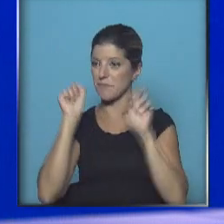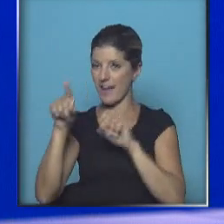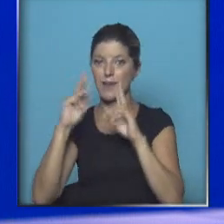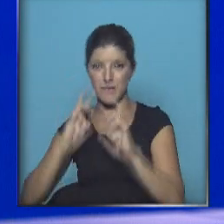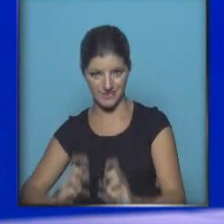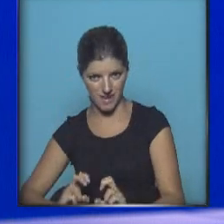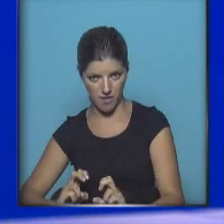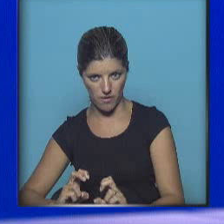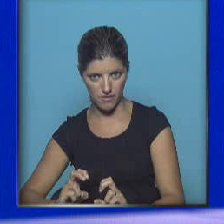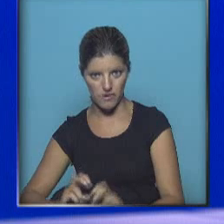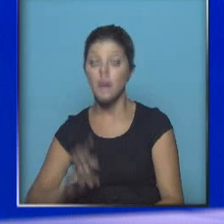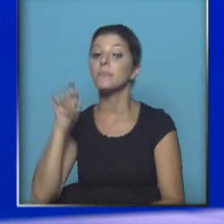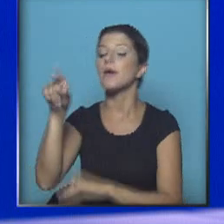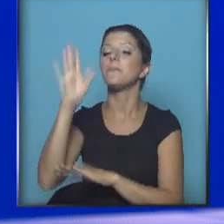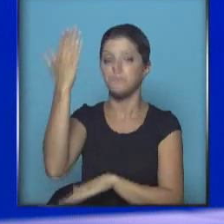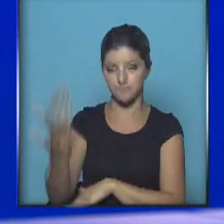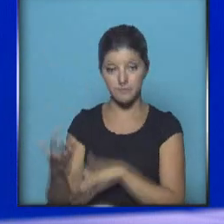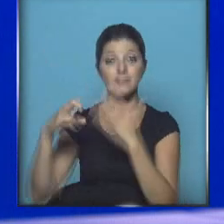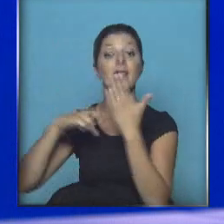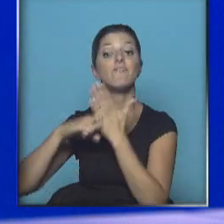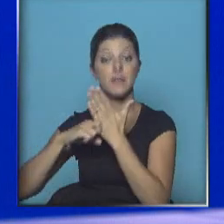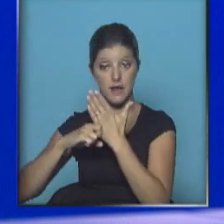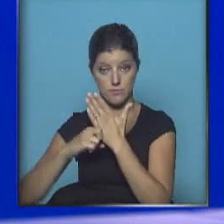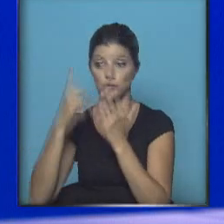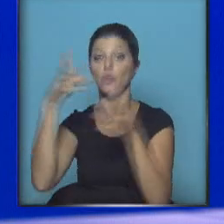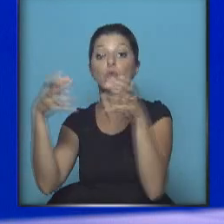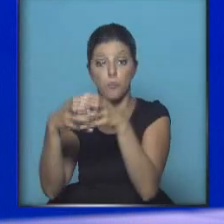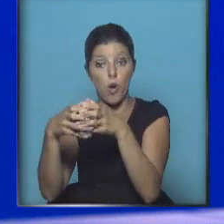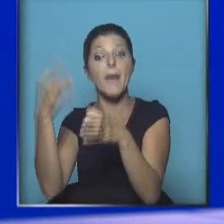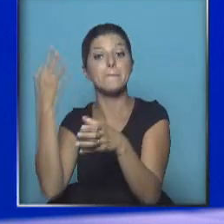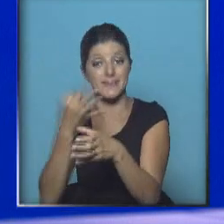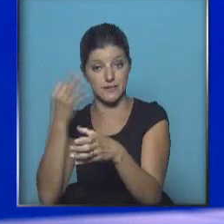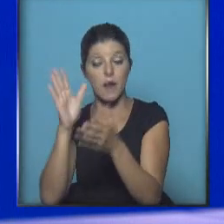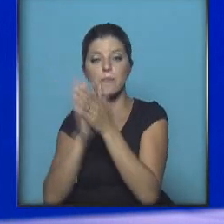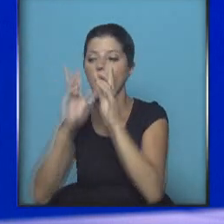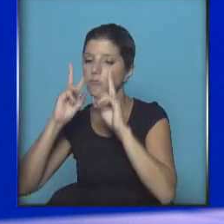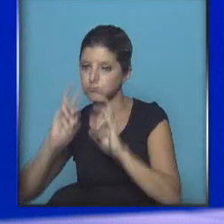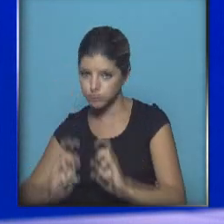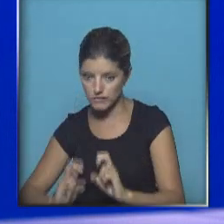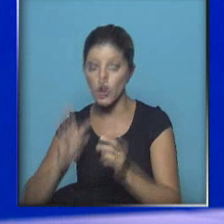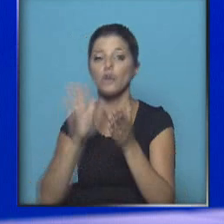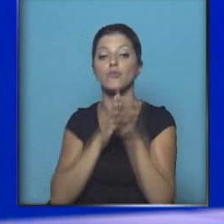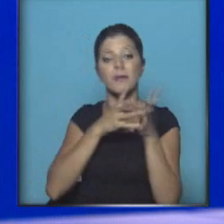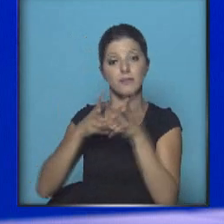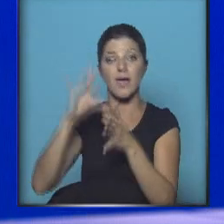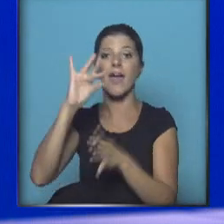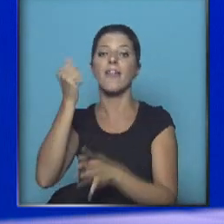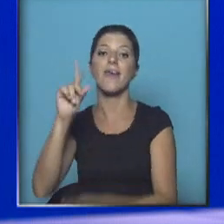investigando. Él era fiscal de una unidad especial de averiguación del atentado contra la